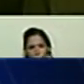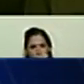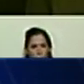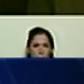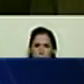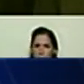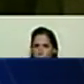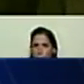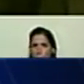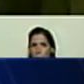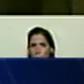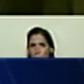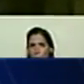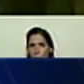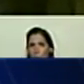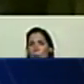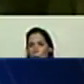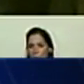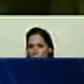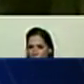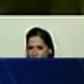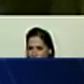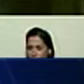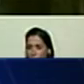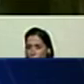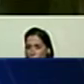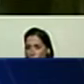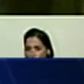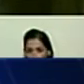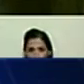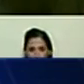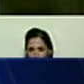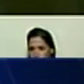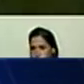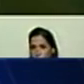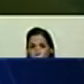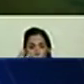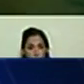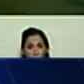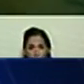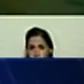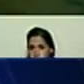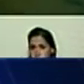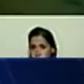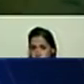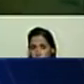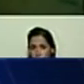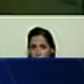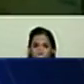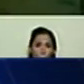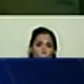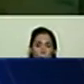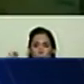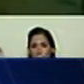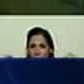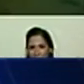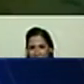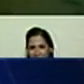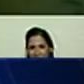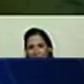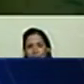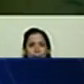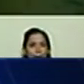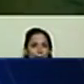en la interceptación de 2 buques de bandera extranjera que operaban sin la debida autorización en nuestras aguas